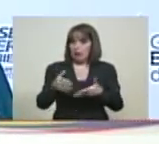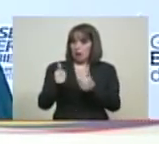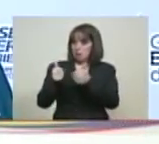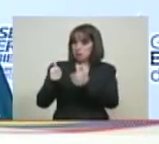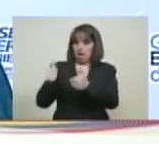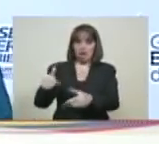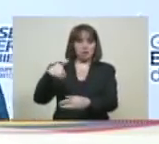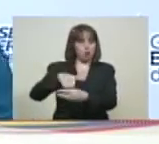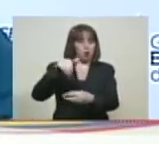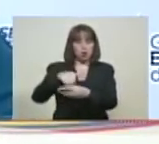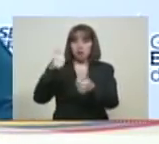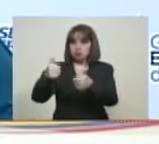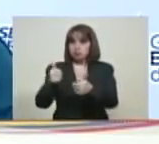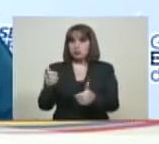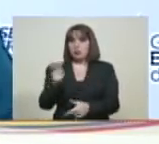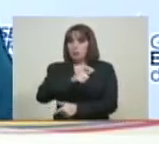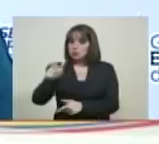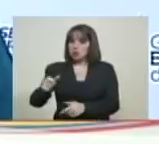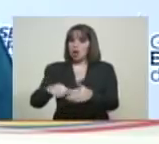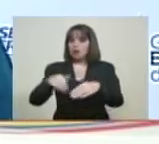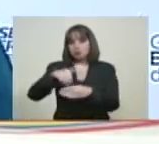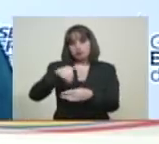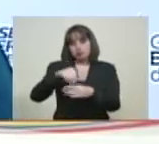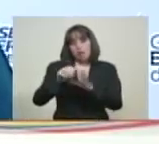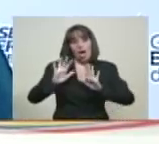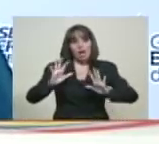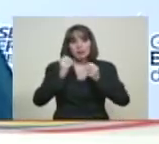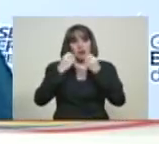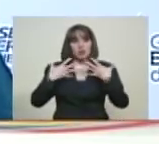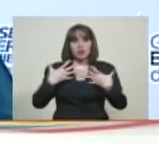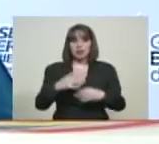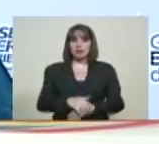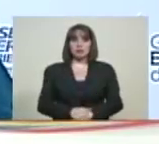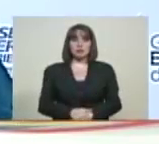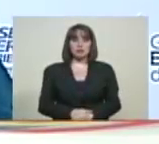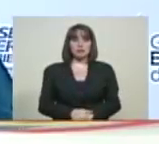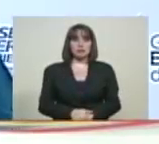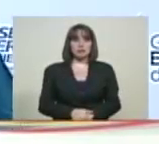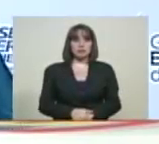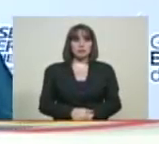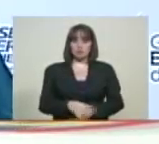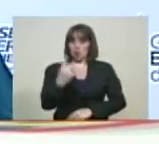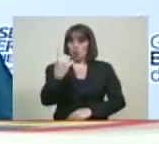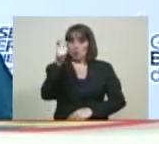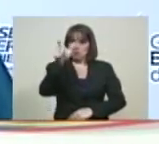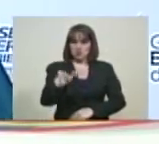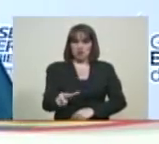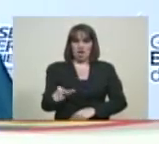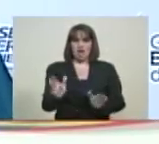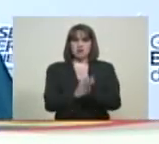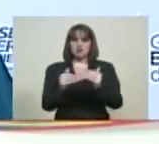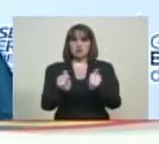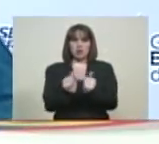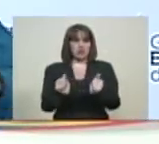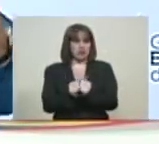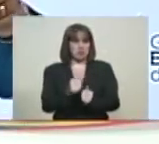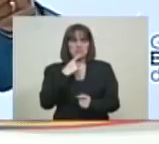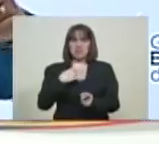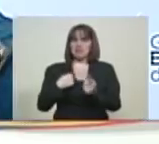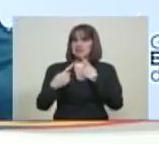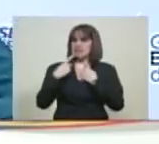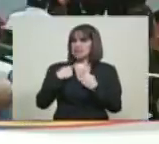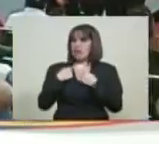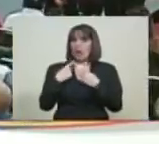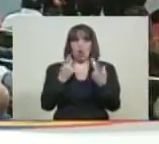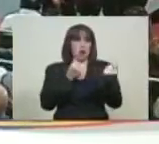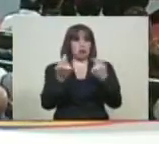ganaron y punto uno de los gobernadores de la oposición el gobernador de anzoátegui me decía que los